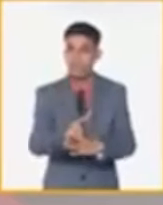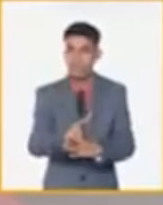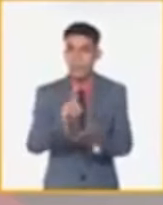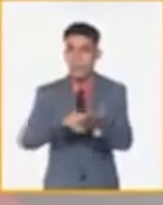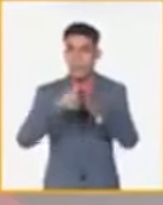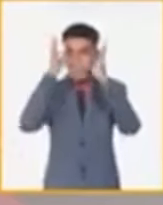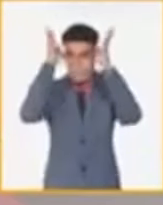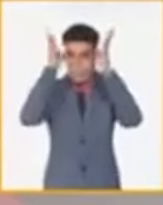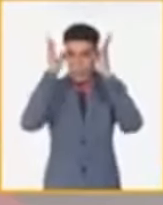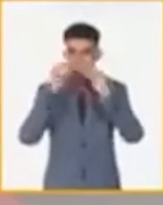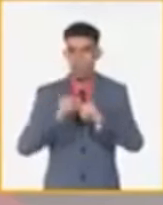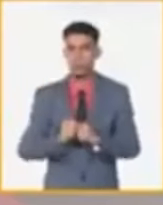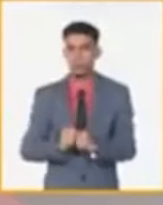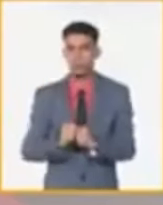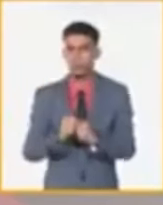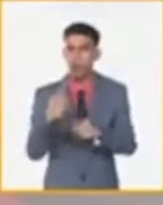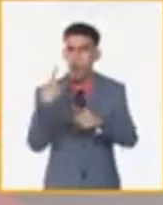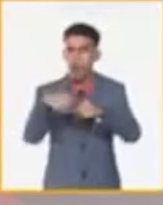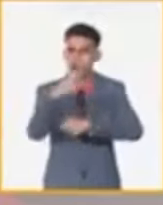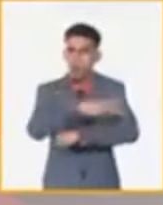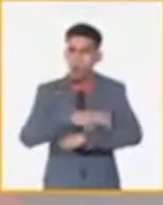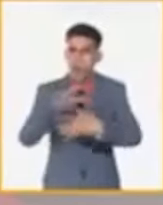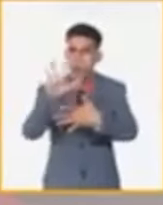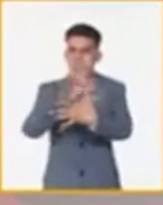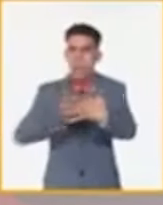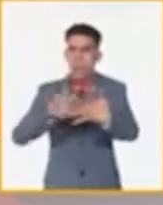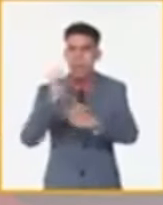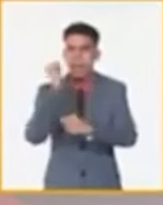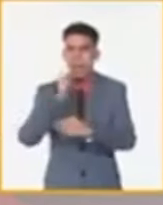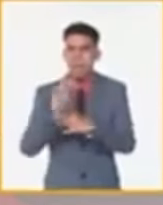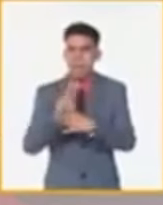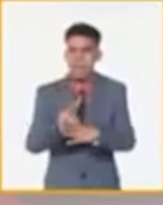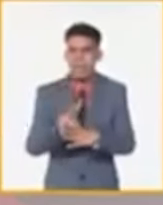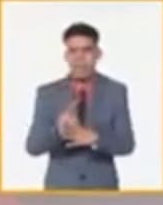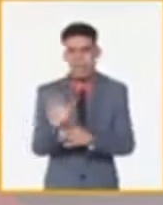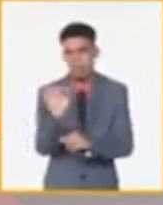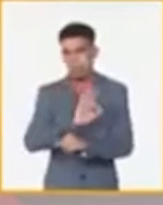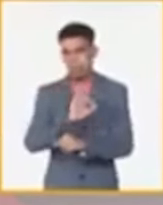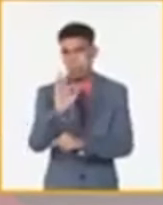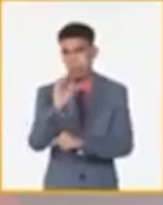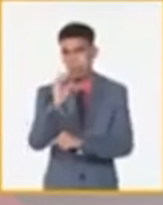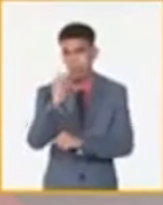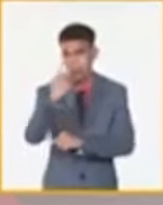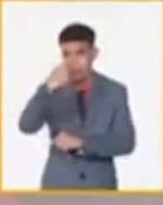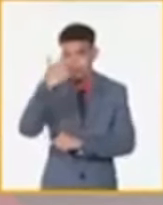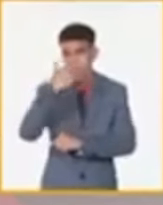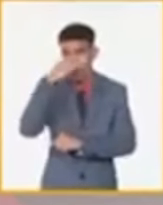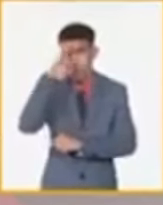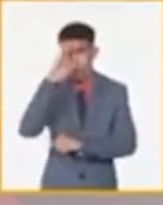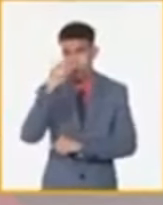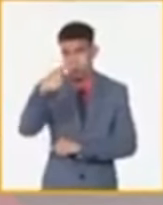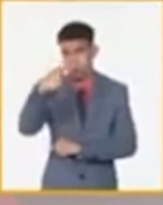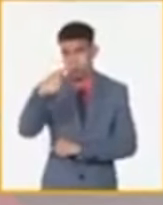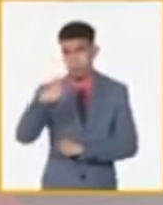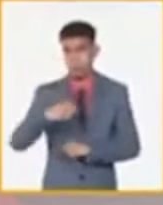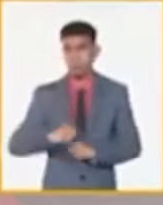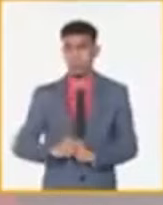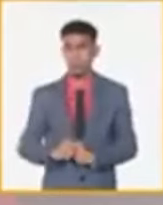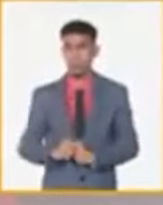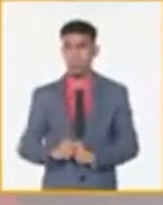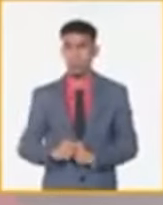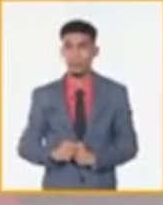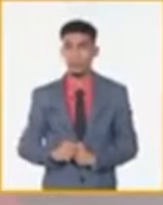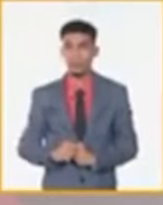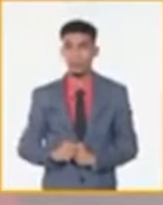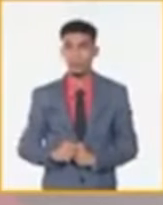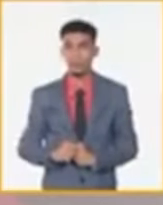visitas ha pa de améria Latin que ha reo tantas visitas es esa una contribu que nació también aqu sim